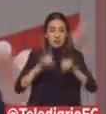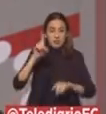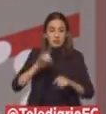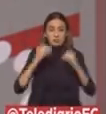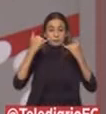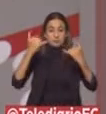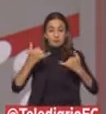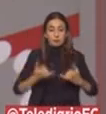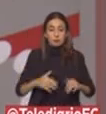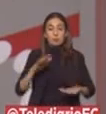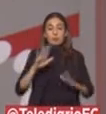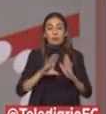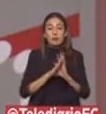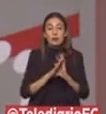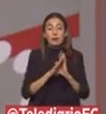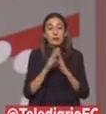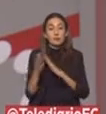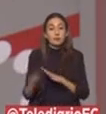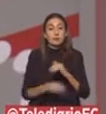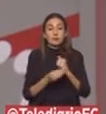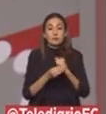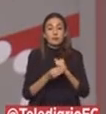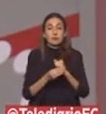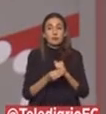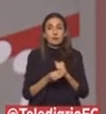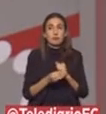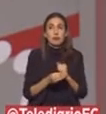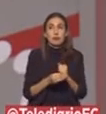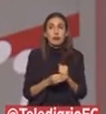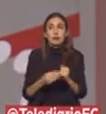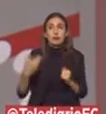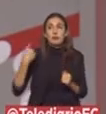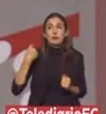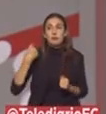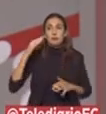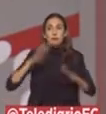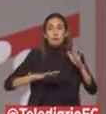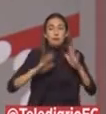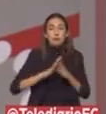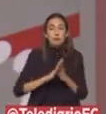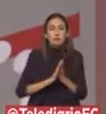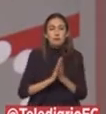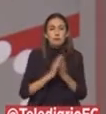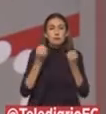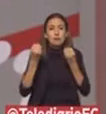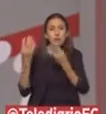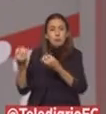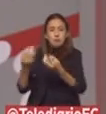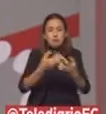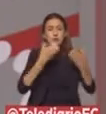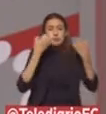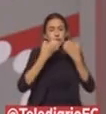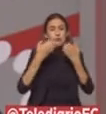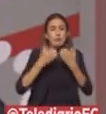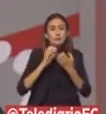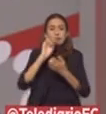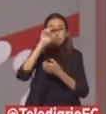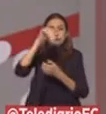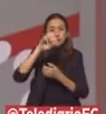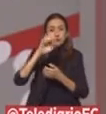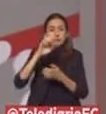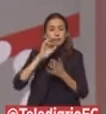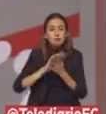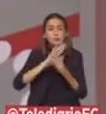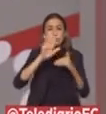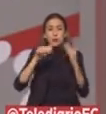esta compleja maraña de organismos que tenemos tenemos tenemos por lo menos a light can mercosur alianza el pacífico pero sur